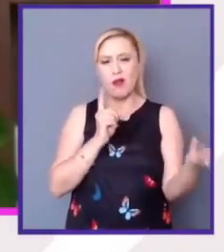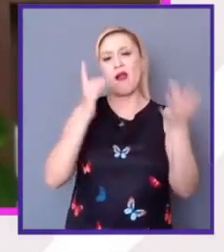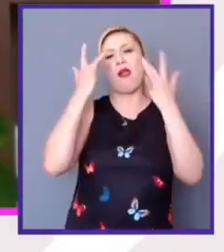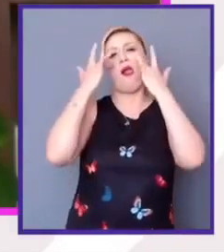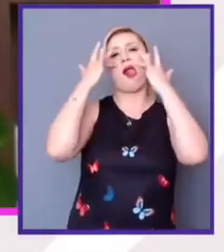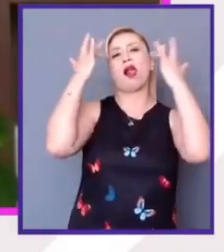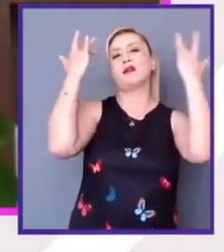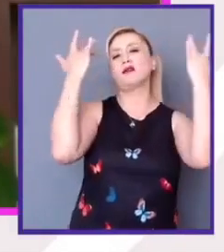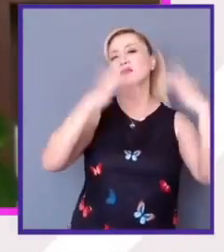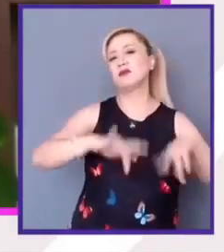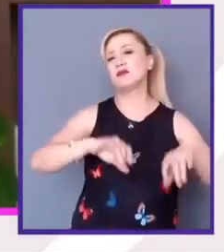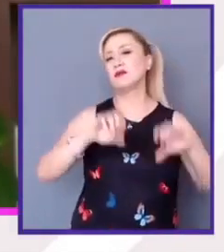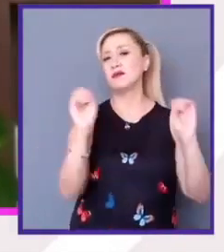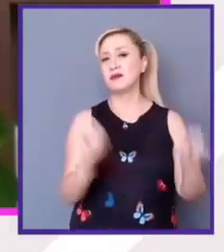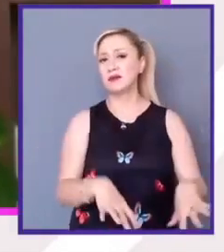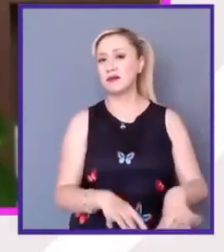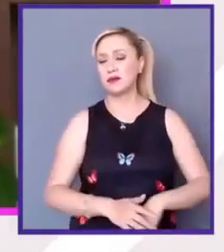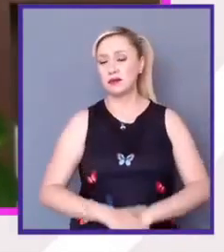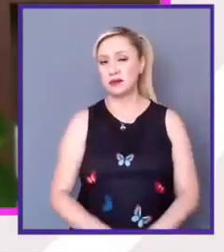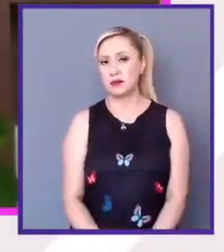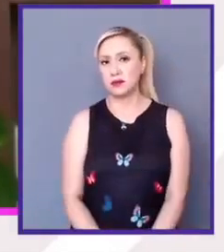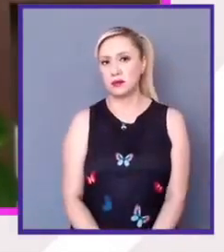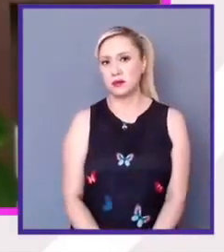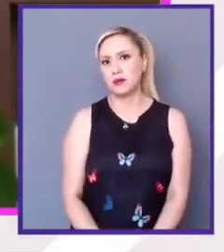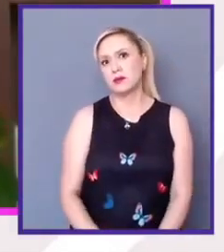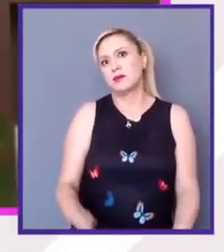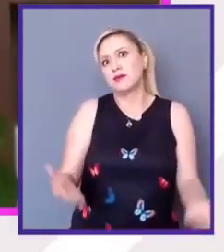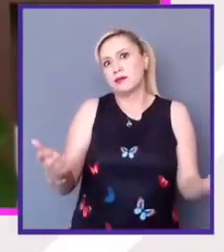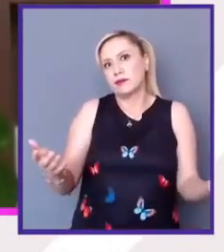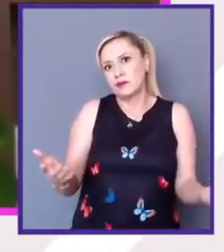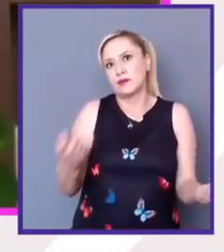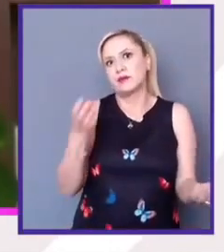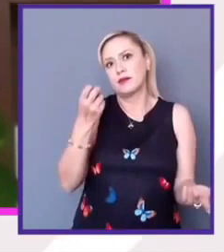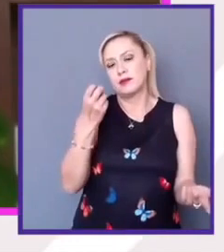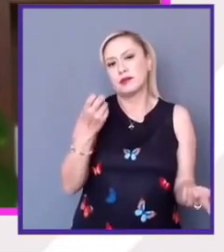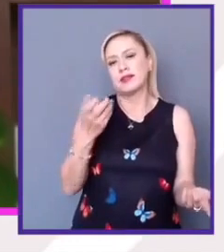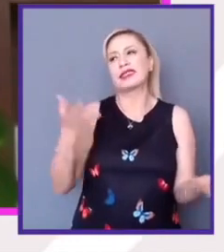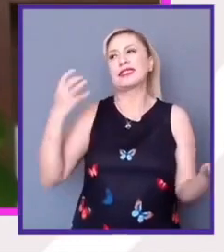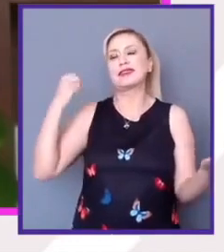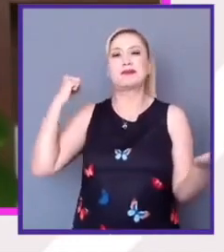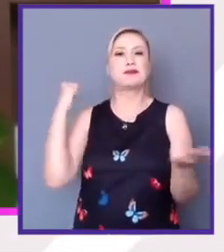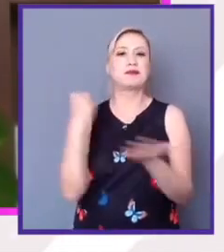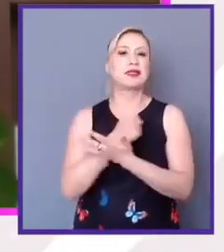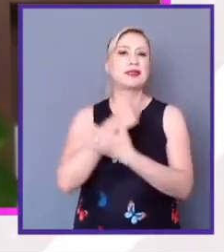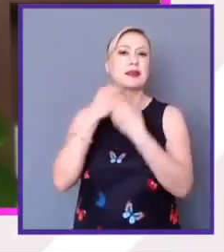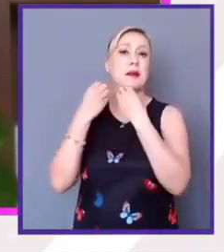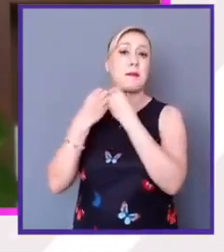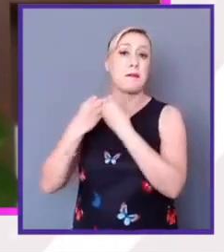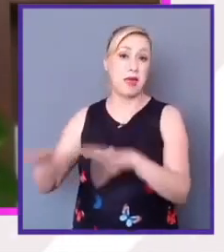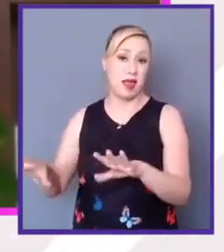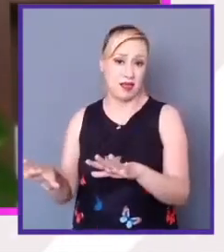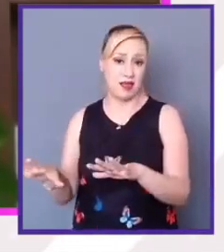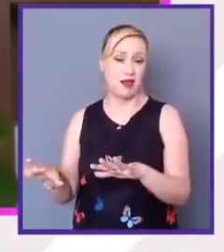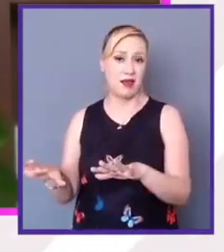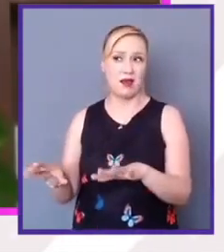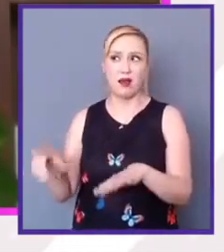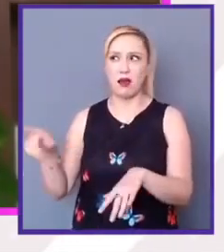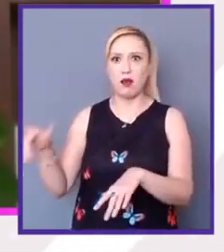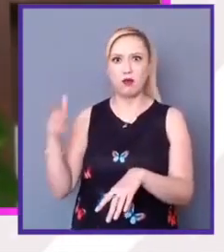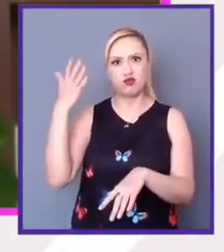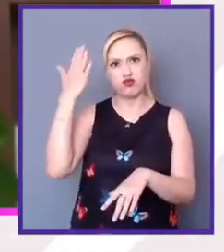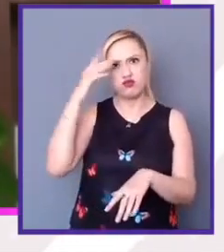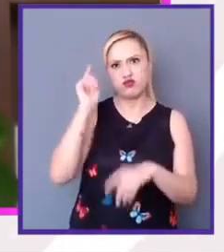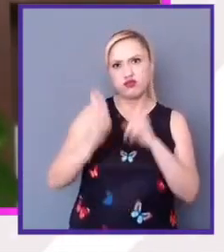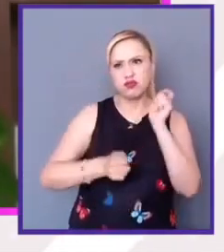Y esto, ya viéndolo un poquito en términos más utilitarios, si así lo queremos ver, implica un costo. Implica un costo, por ejemplo, si